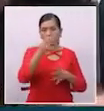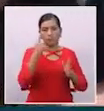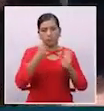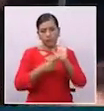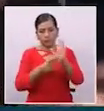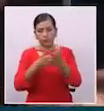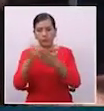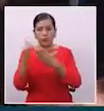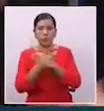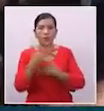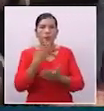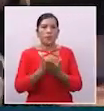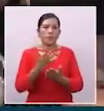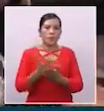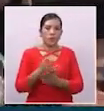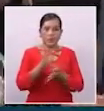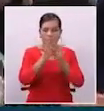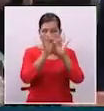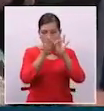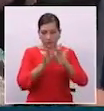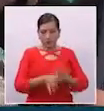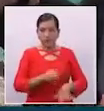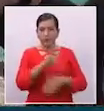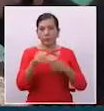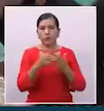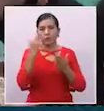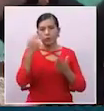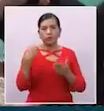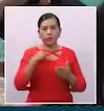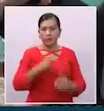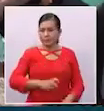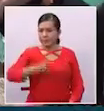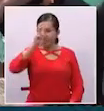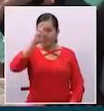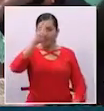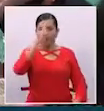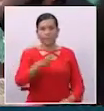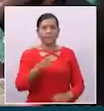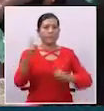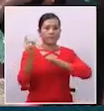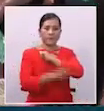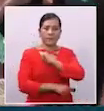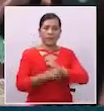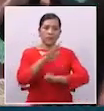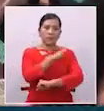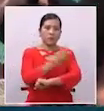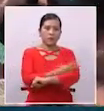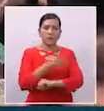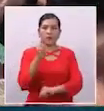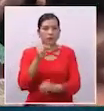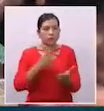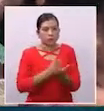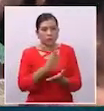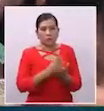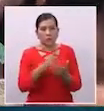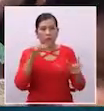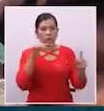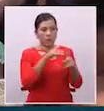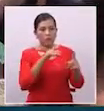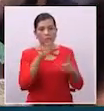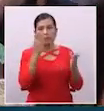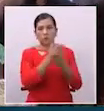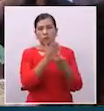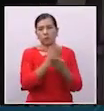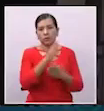ajustes, porque tenemos que ser muy, muy estrictos en este tema. No podemos permitir la violencia hacia nuestra niñez, hacia nuestros niños,